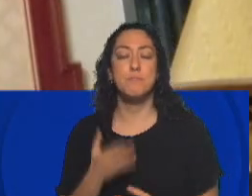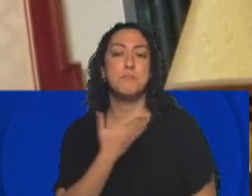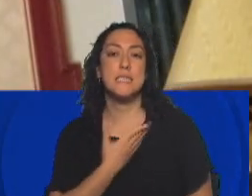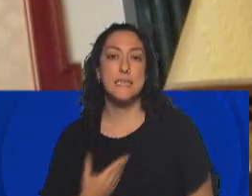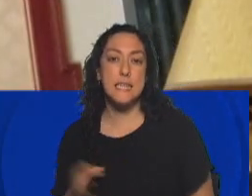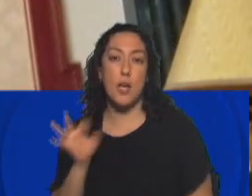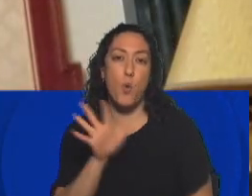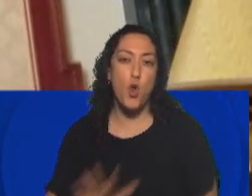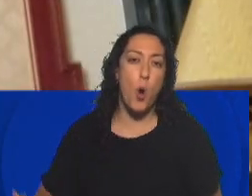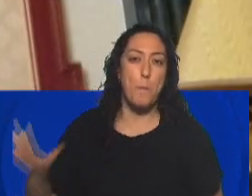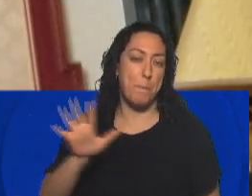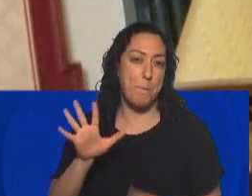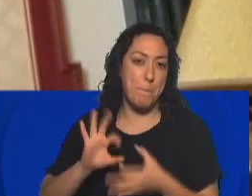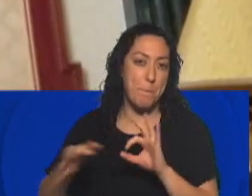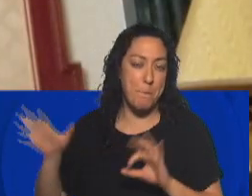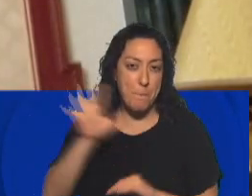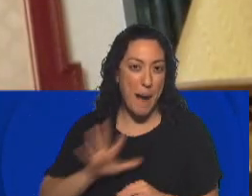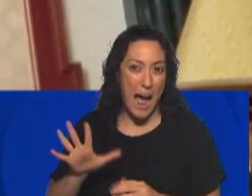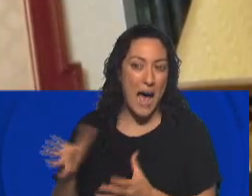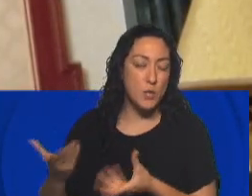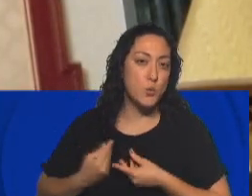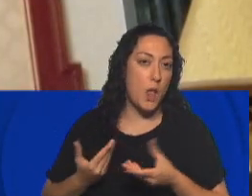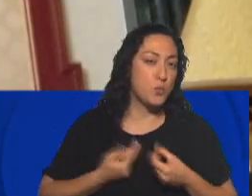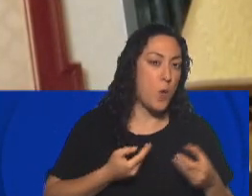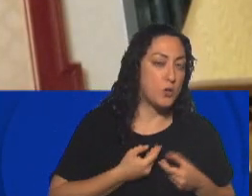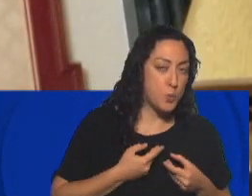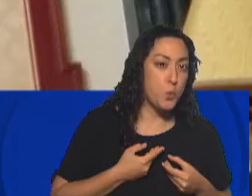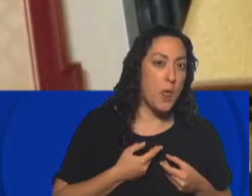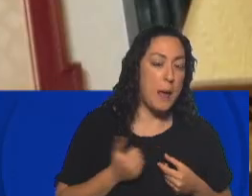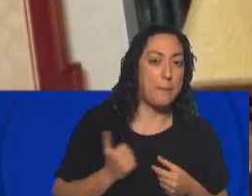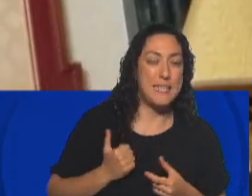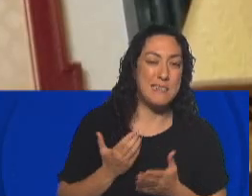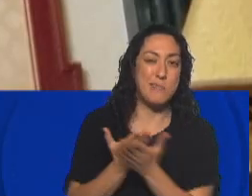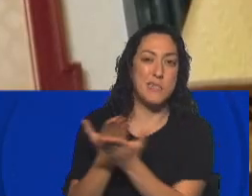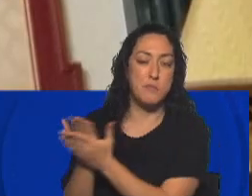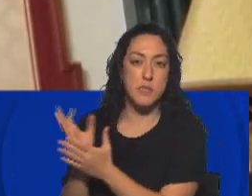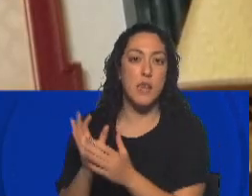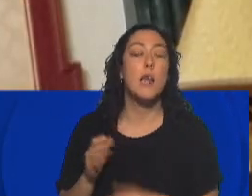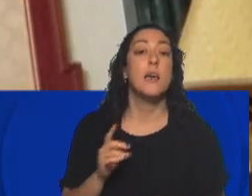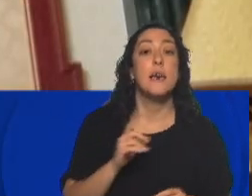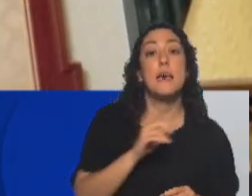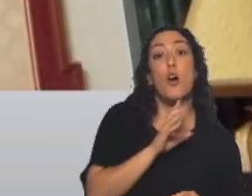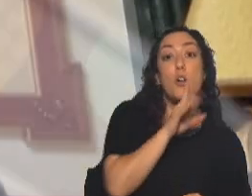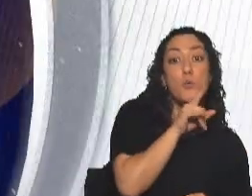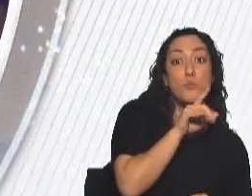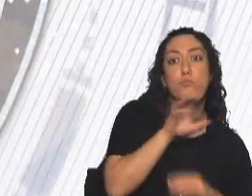europeas para pedir una mayor ayuda militar mientras la invasión rusa a Ucrania se encamina a su tercer